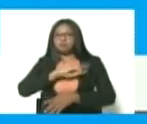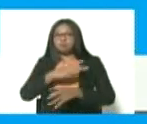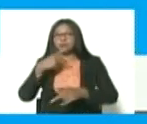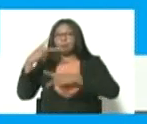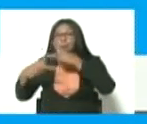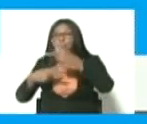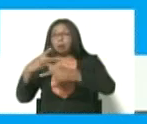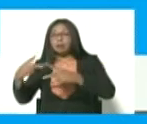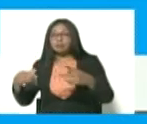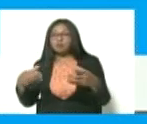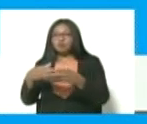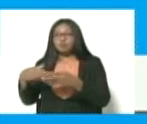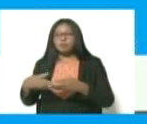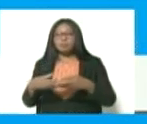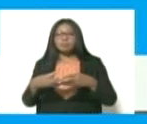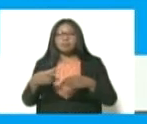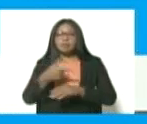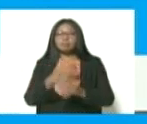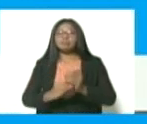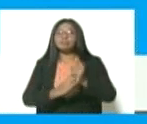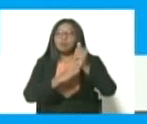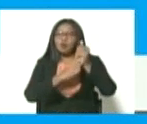político, sus sectores gobernantes,